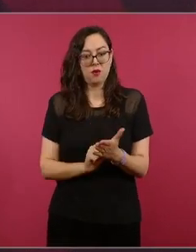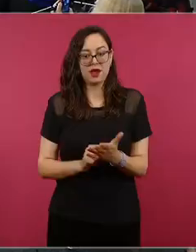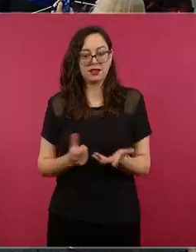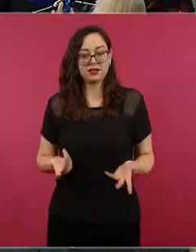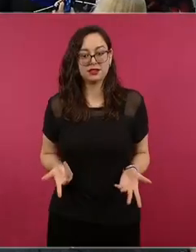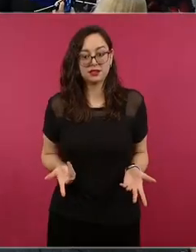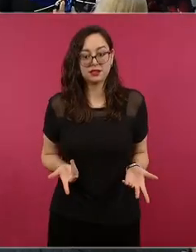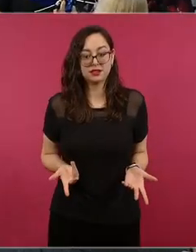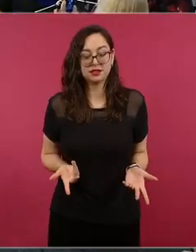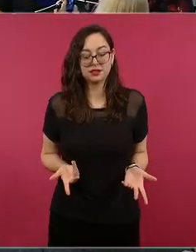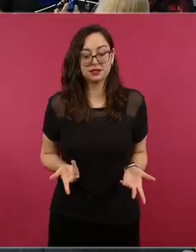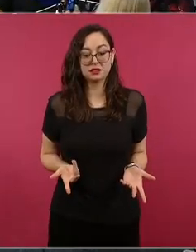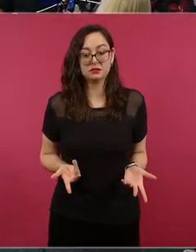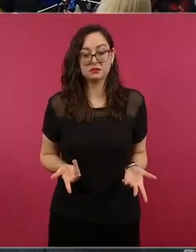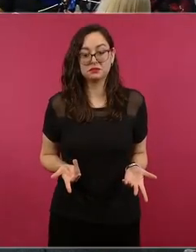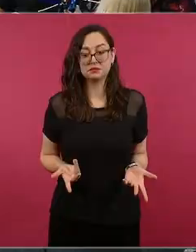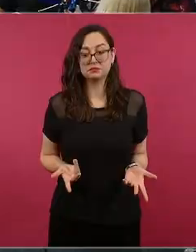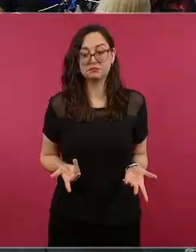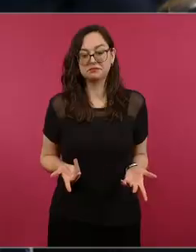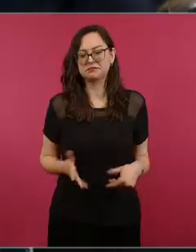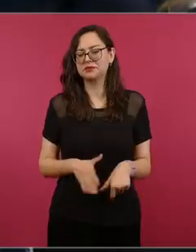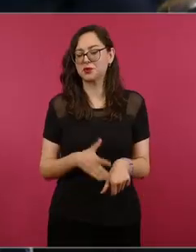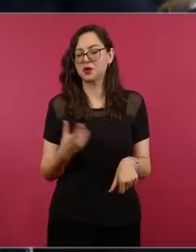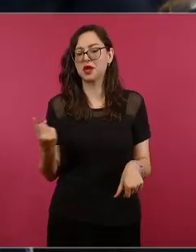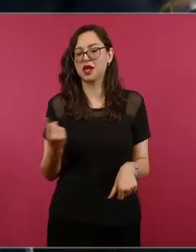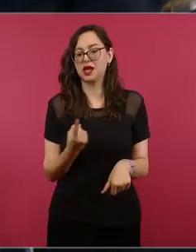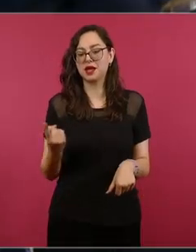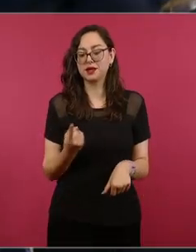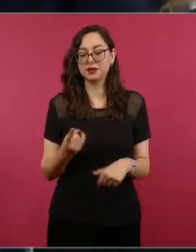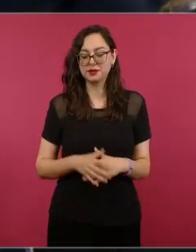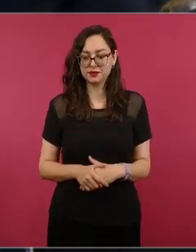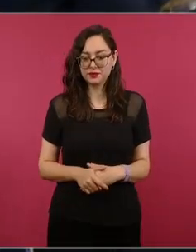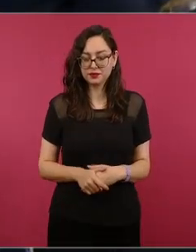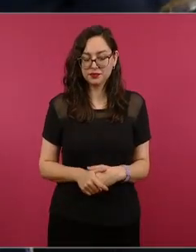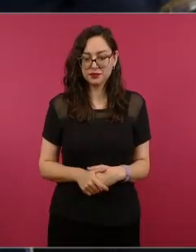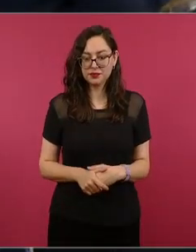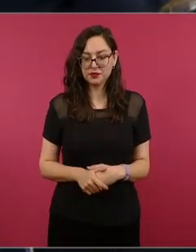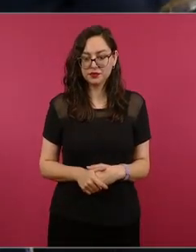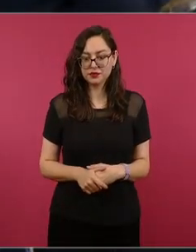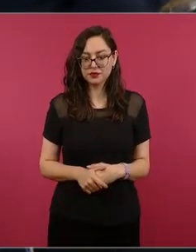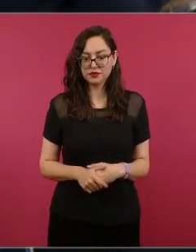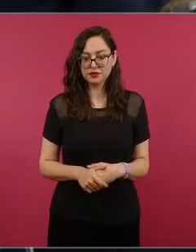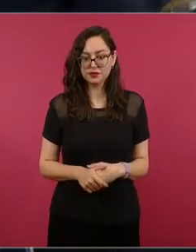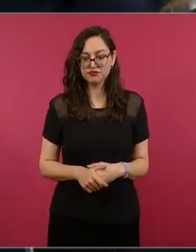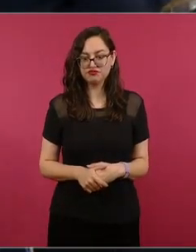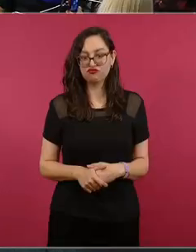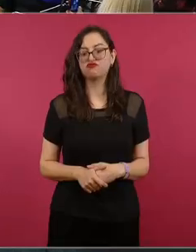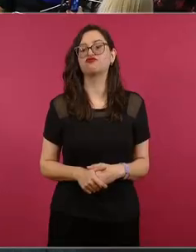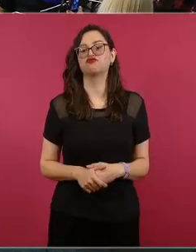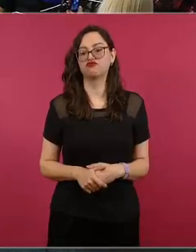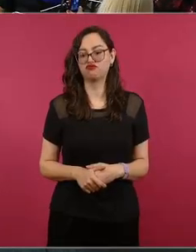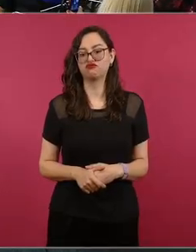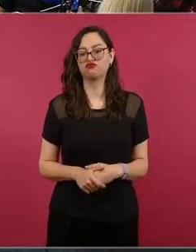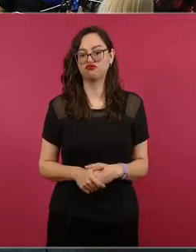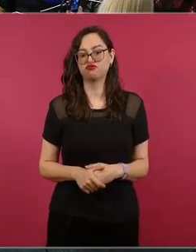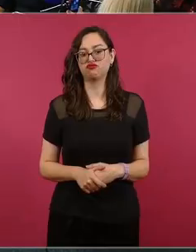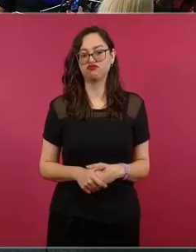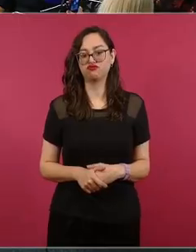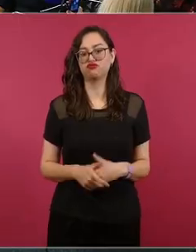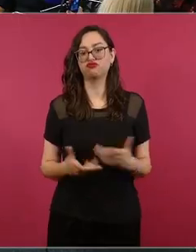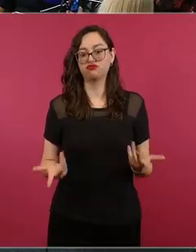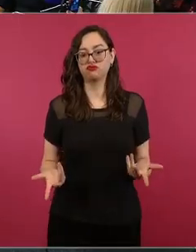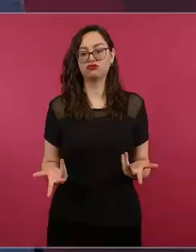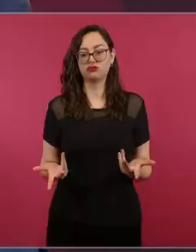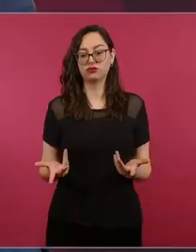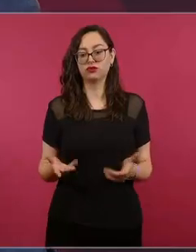¿Es casualidad? ¿Es que ahora con el calor nos da más por la